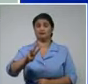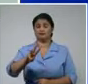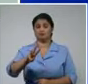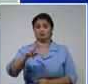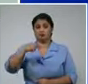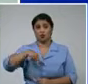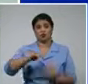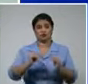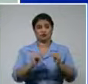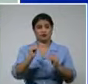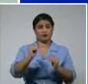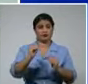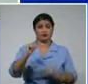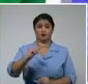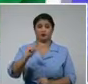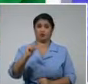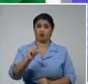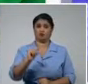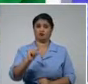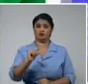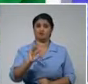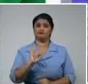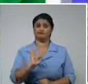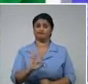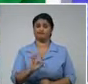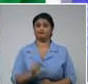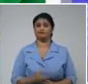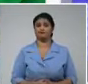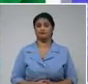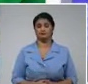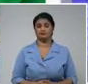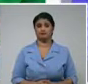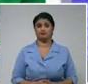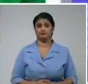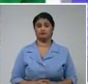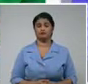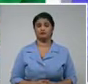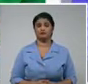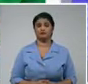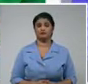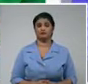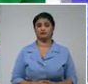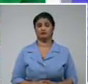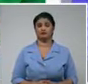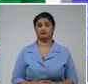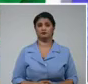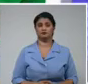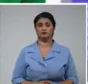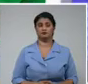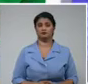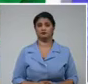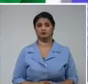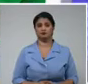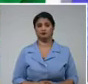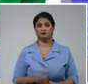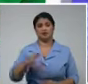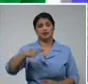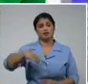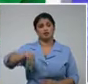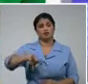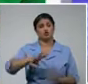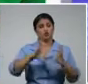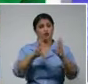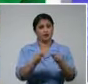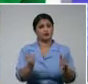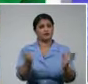cifra incluso al del día anterior. Con este comportamiento de los casos autóctonos ayer, las tasas